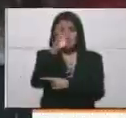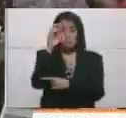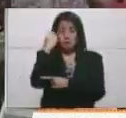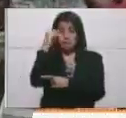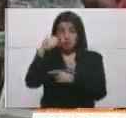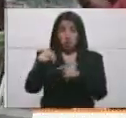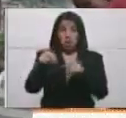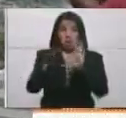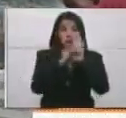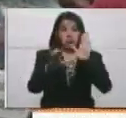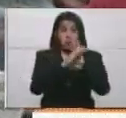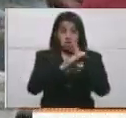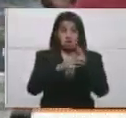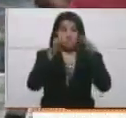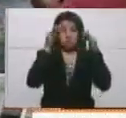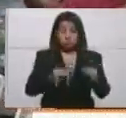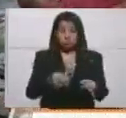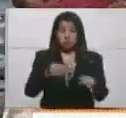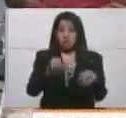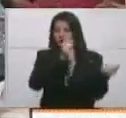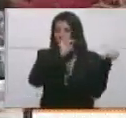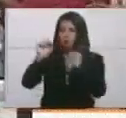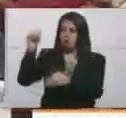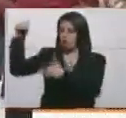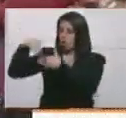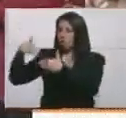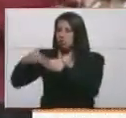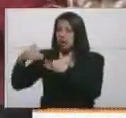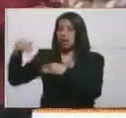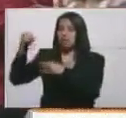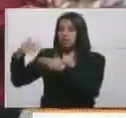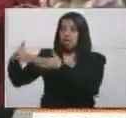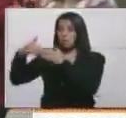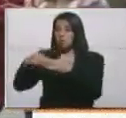un voto soberano antiimperialista, que así lo entiende el mundo.